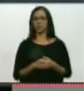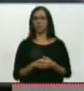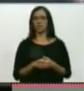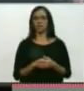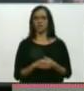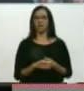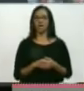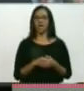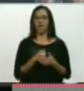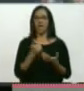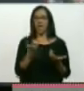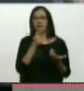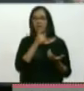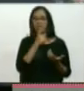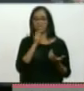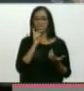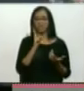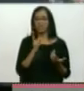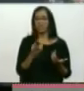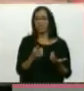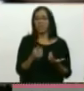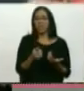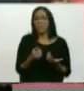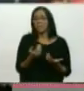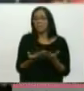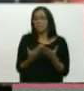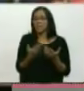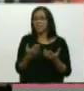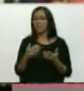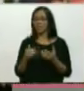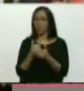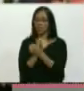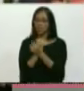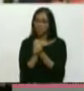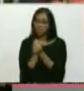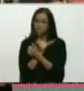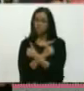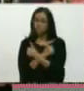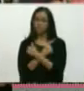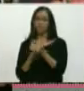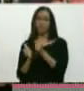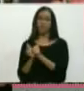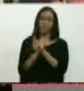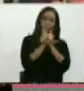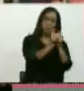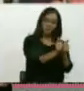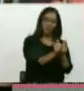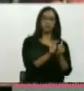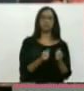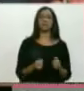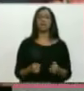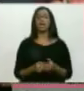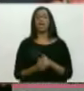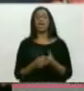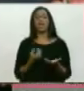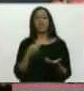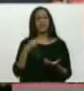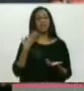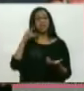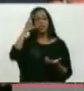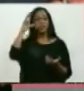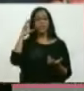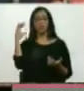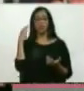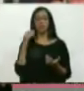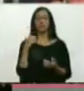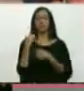pedirán la extradición de la señora Aída Merlano? Al parecer el Ministerio de Relaciones Exteriores de Colombia se fue lanza en ristre y generó